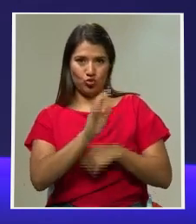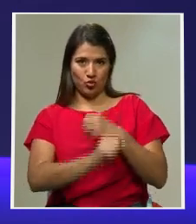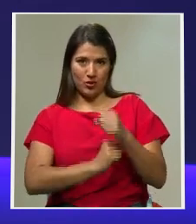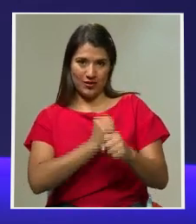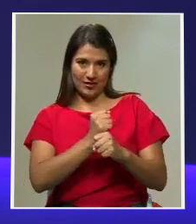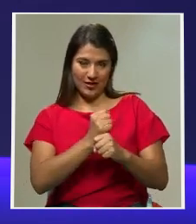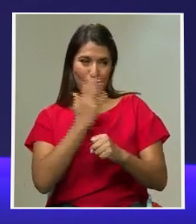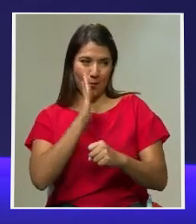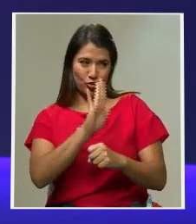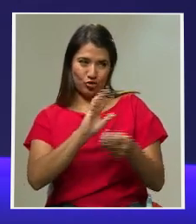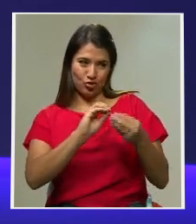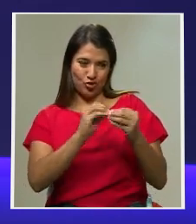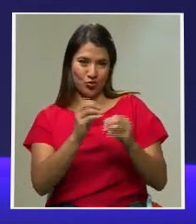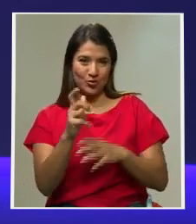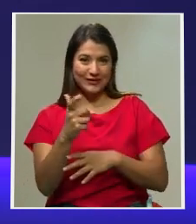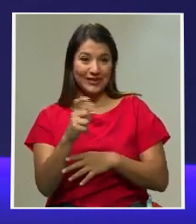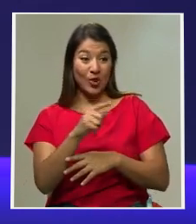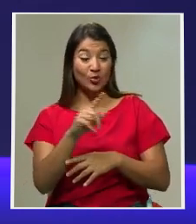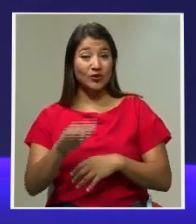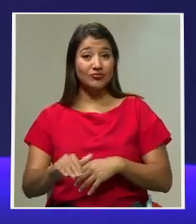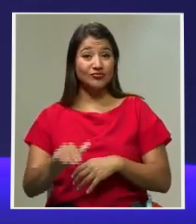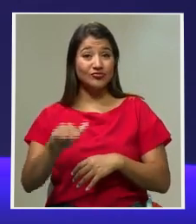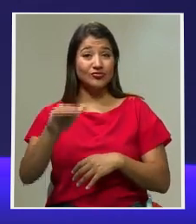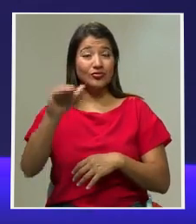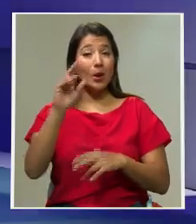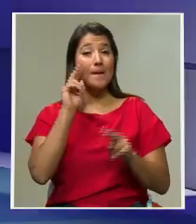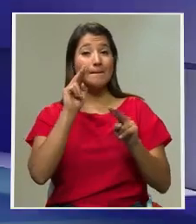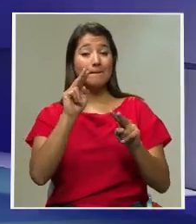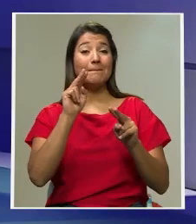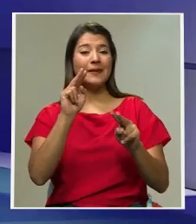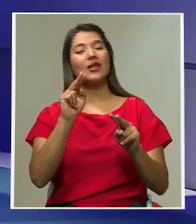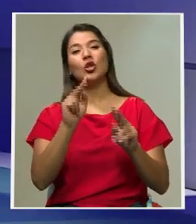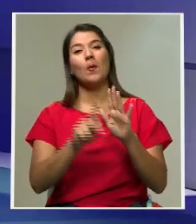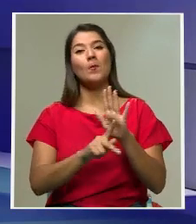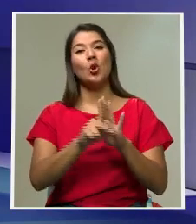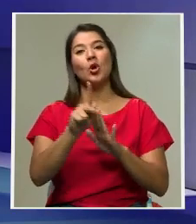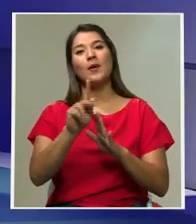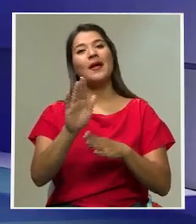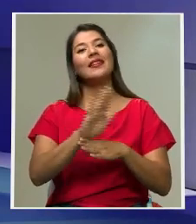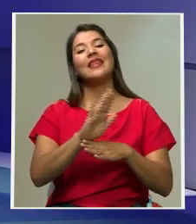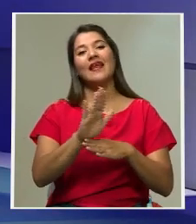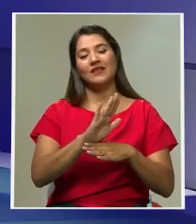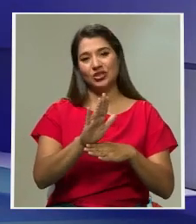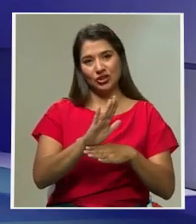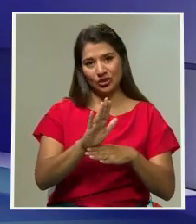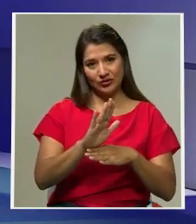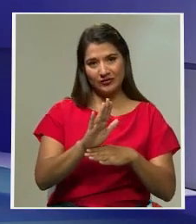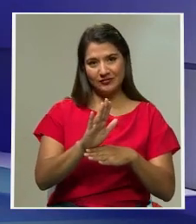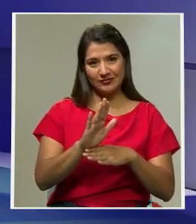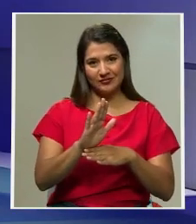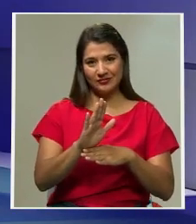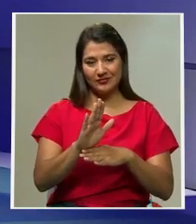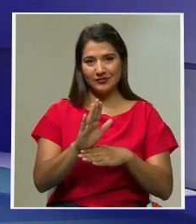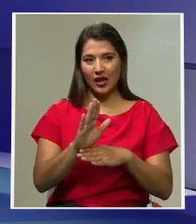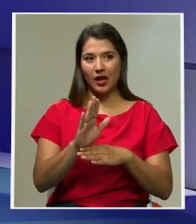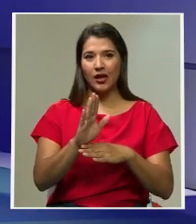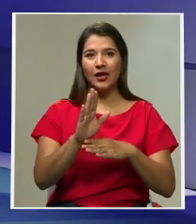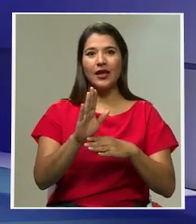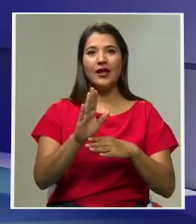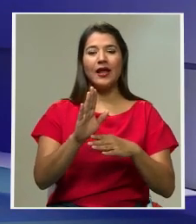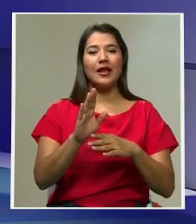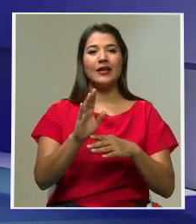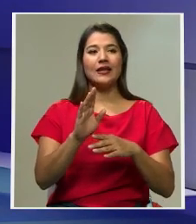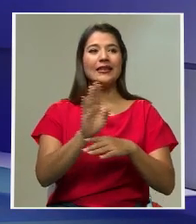cédula, creciste viendo las series de TV abierta. ¿Cómo te cambió este